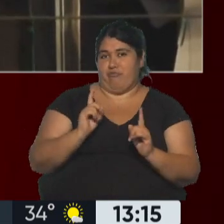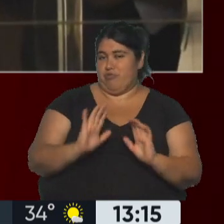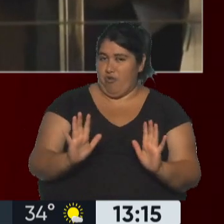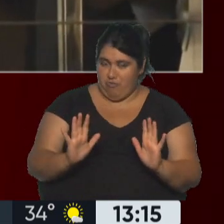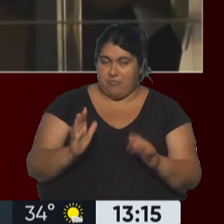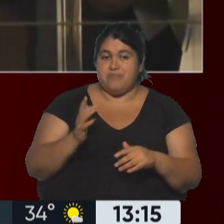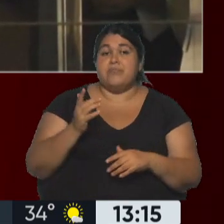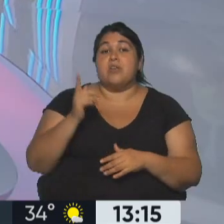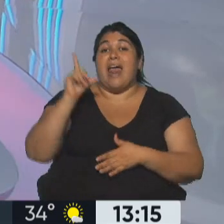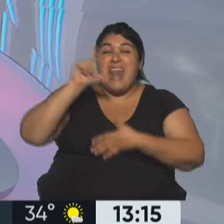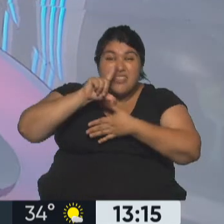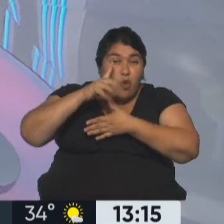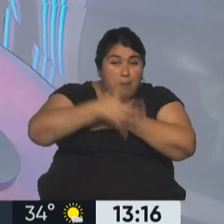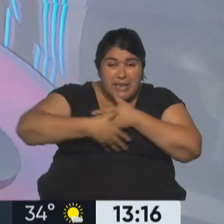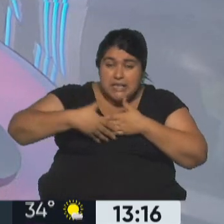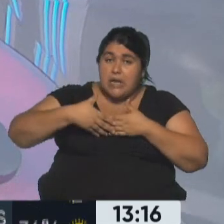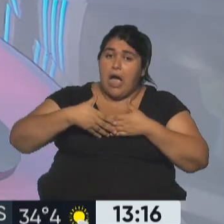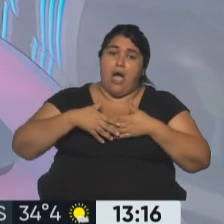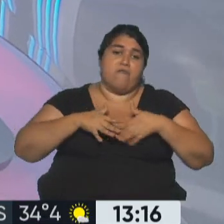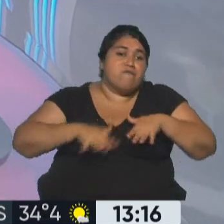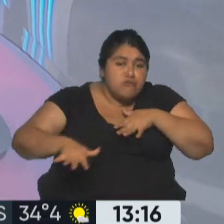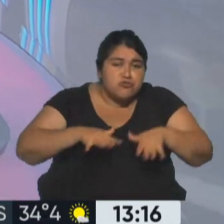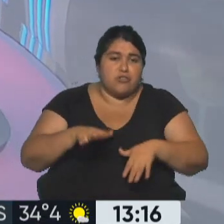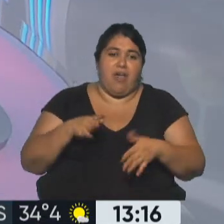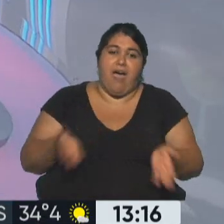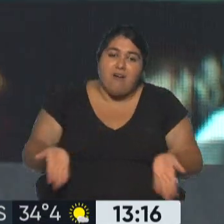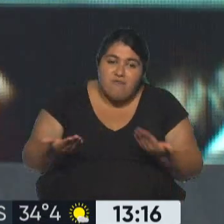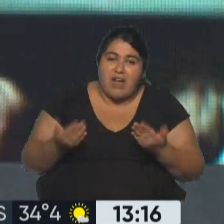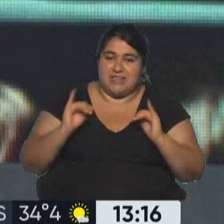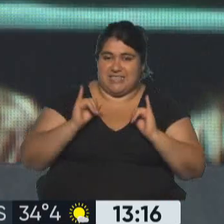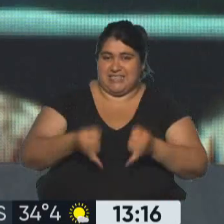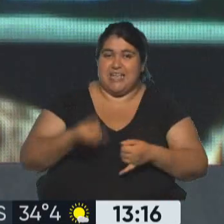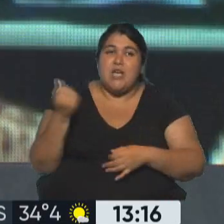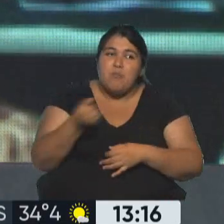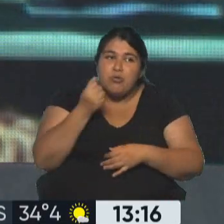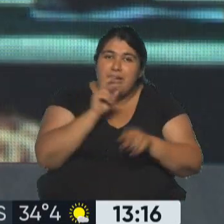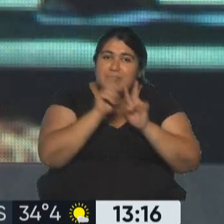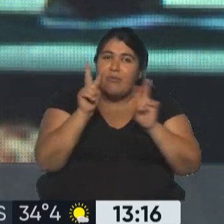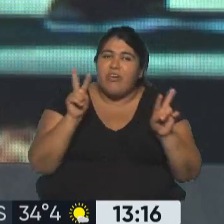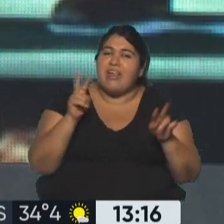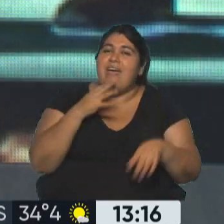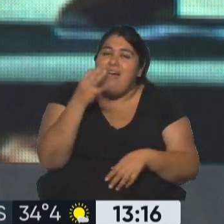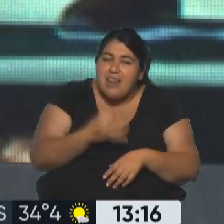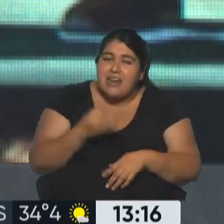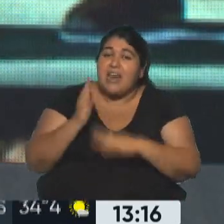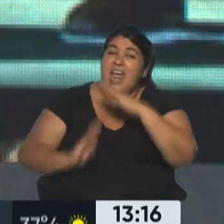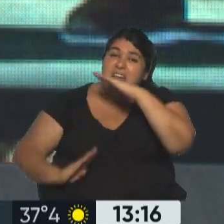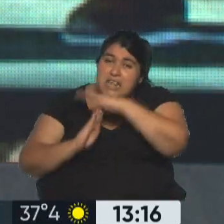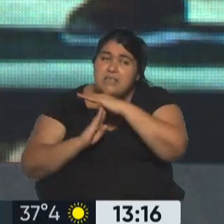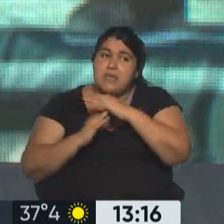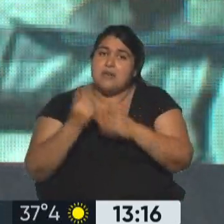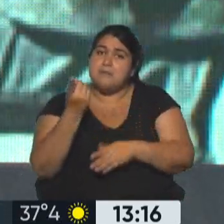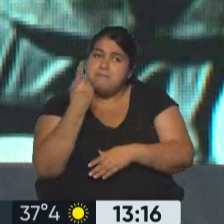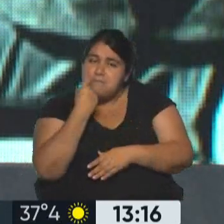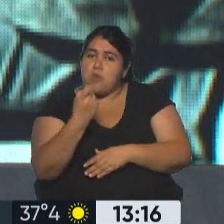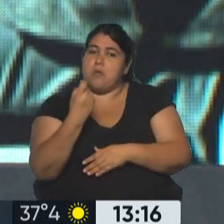en los últimos años, no está funcionando, es hora de que empecemos también a ver la realidad y los líderes empiecen a ver la realidad para